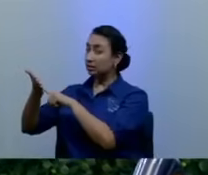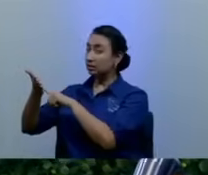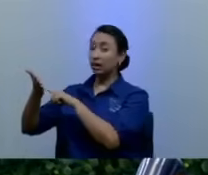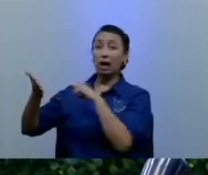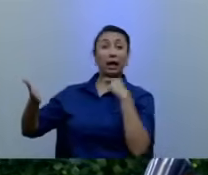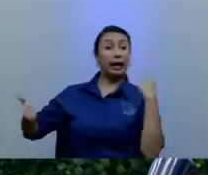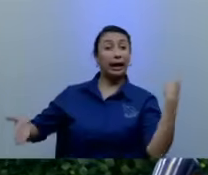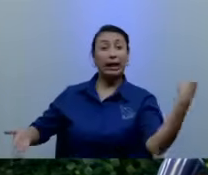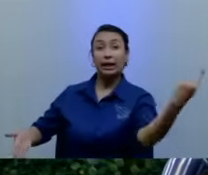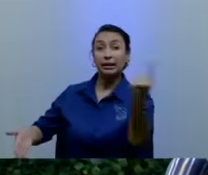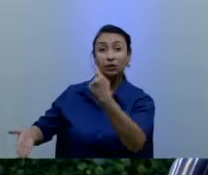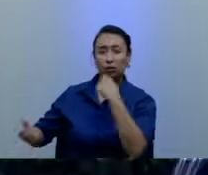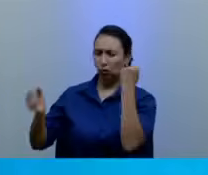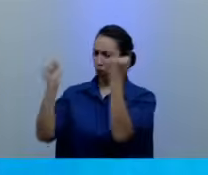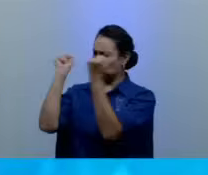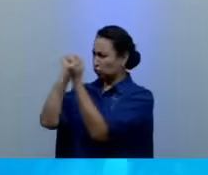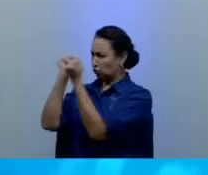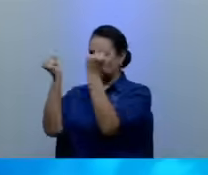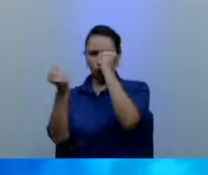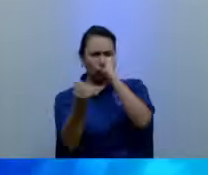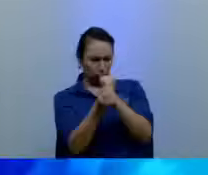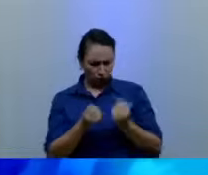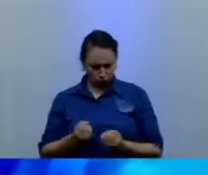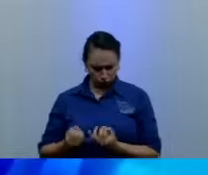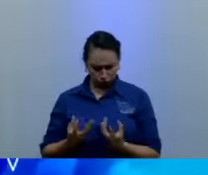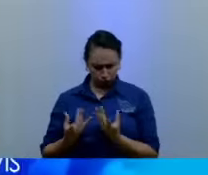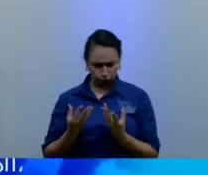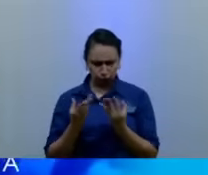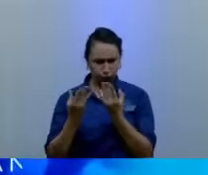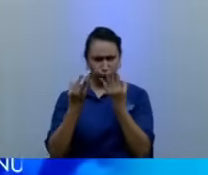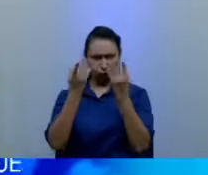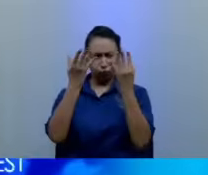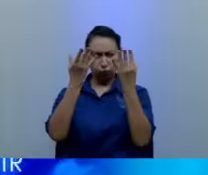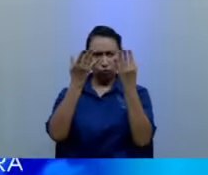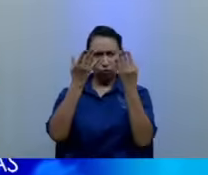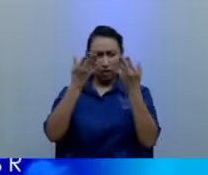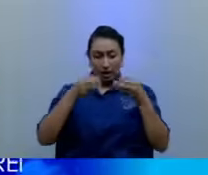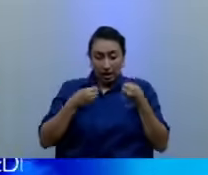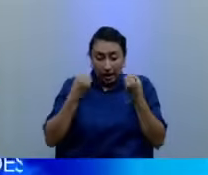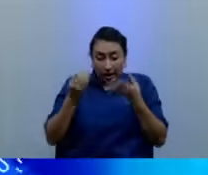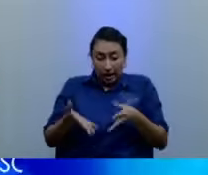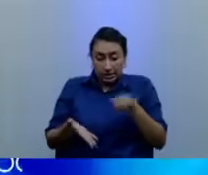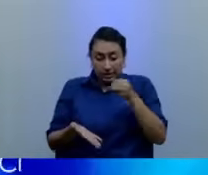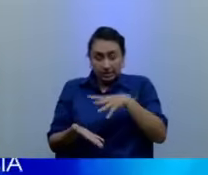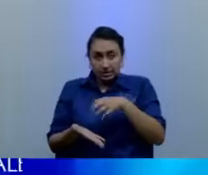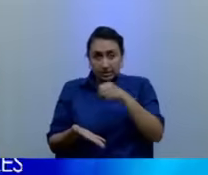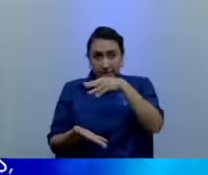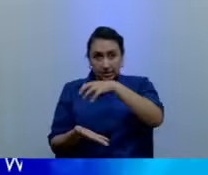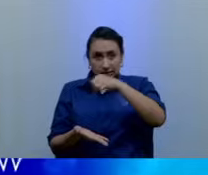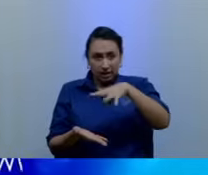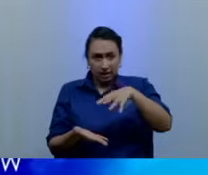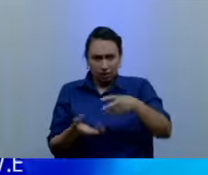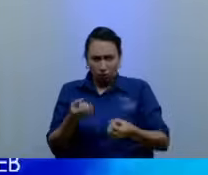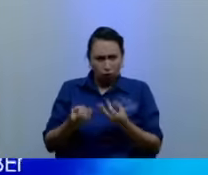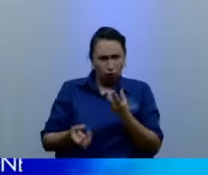todo sacrificio será salado con fuego.